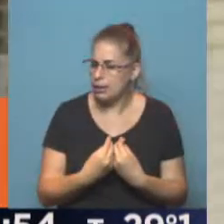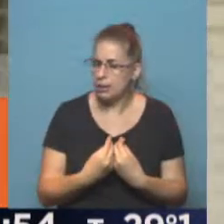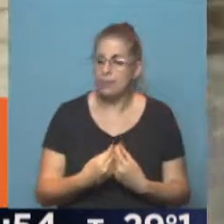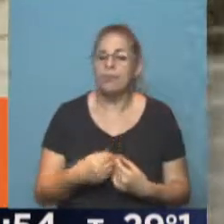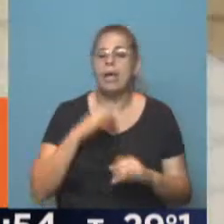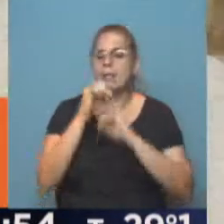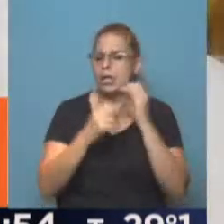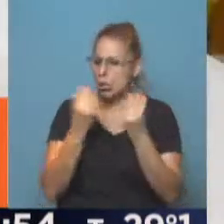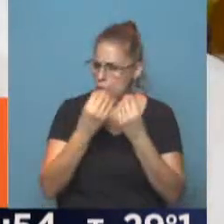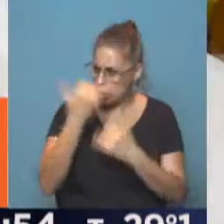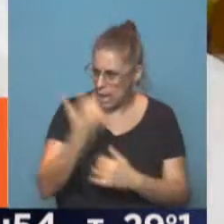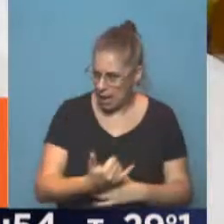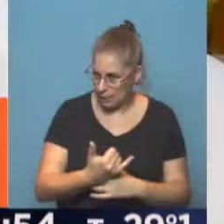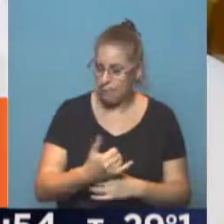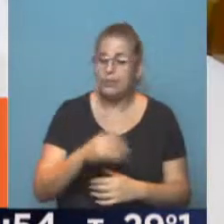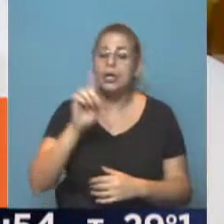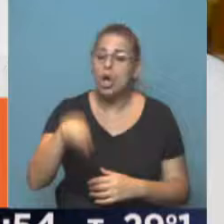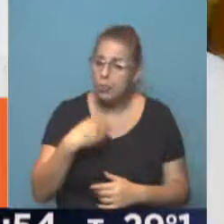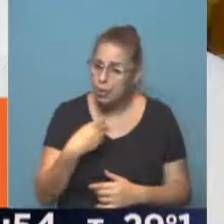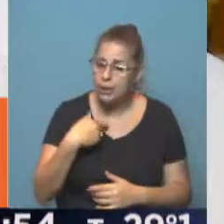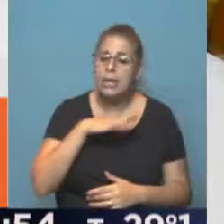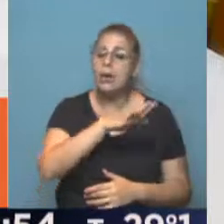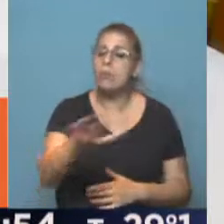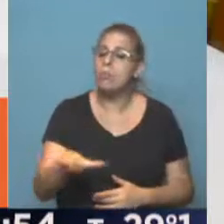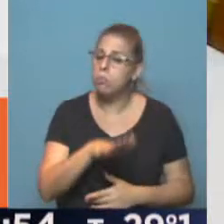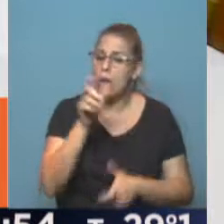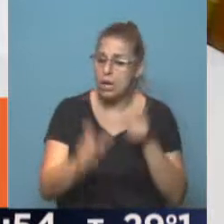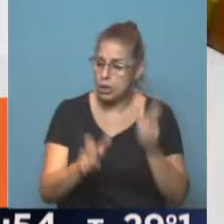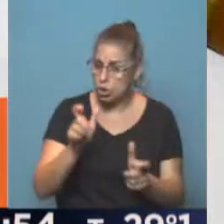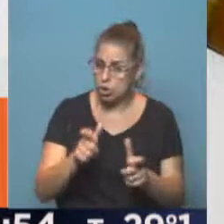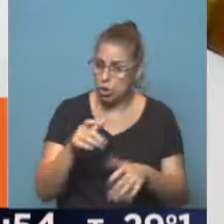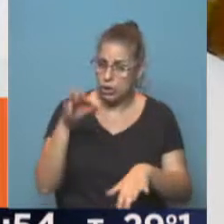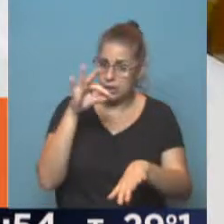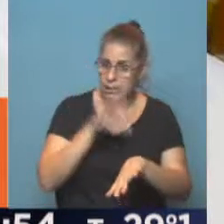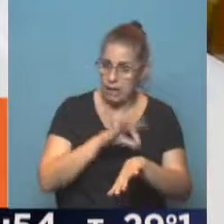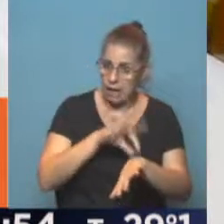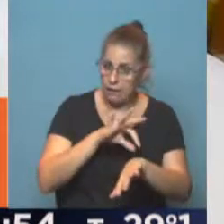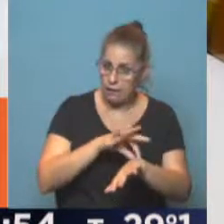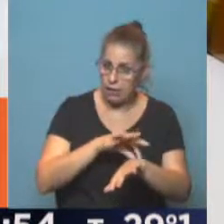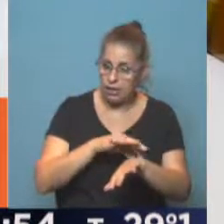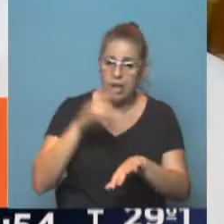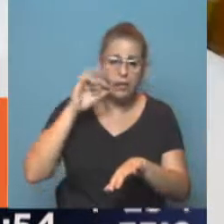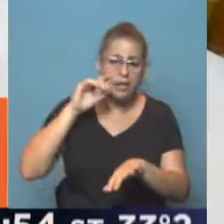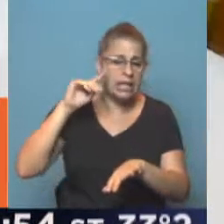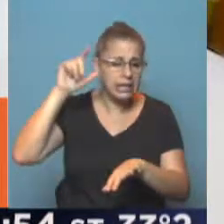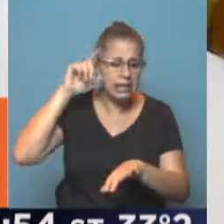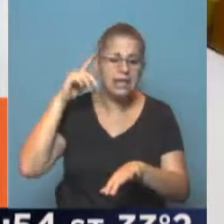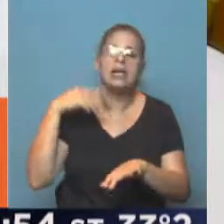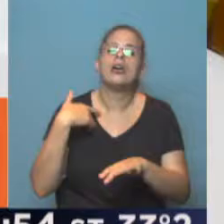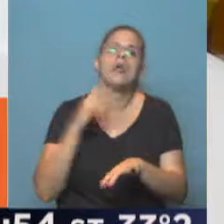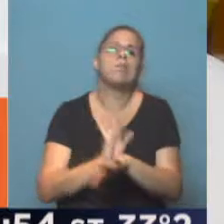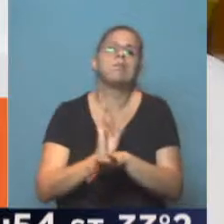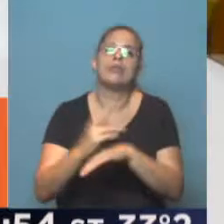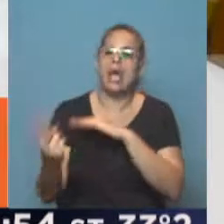explicaciones pero la más posible es que normalmente la población se infecta para el serotipo circulante y queda protegida